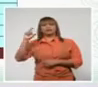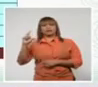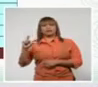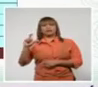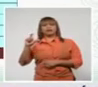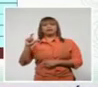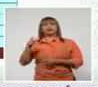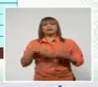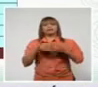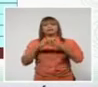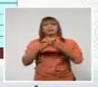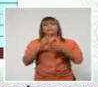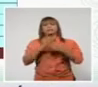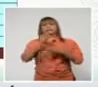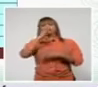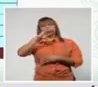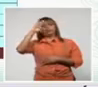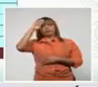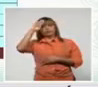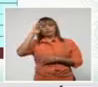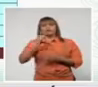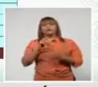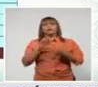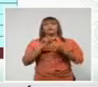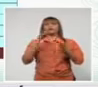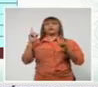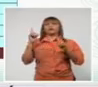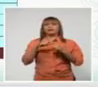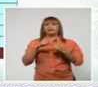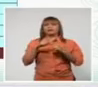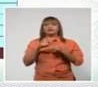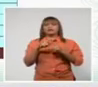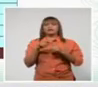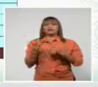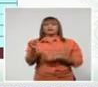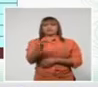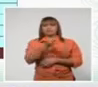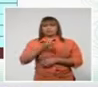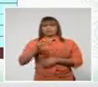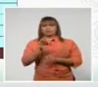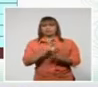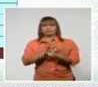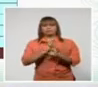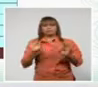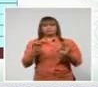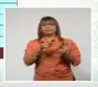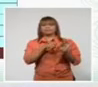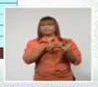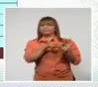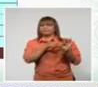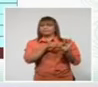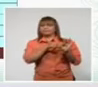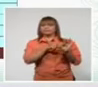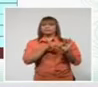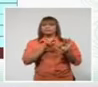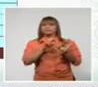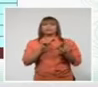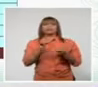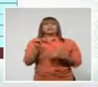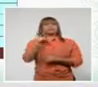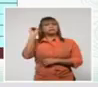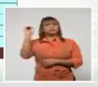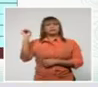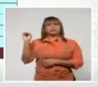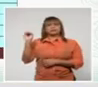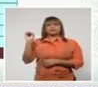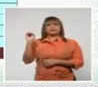Granma, Santiago de Cuba, Guantánamo y el municipio especial, Isla de la Juventud, sin diagnosticar